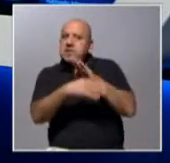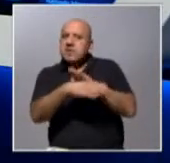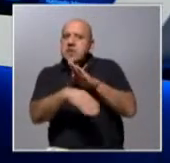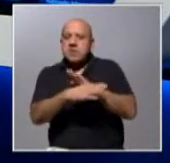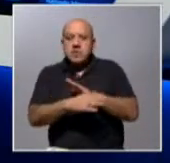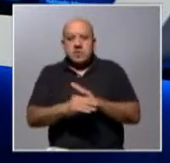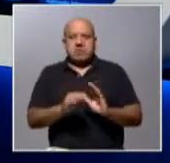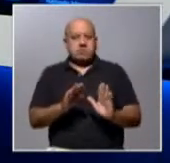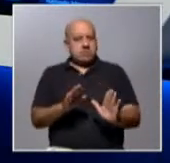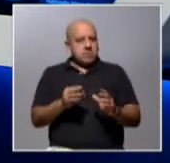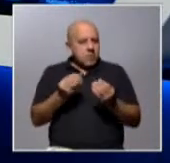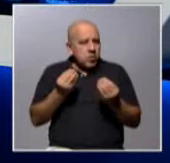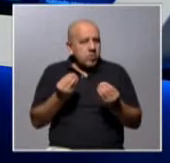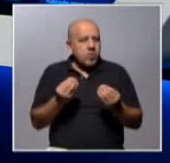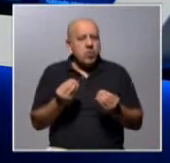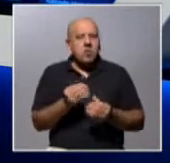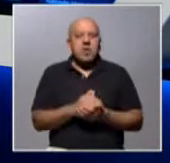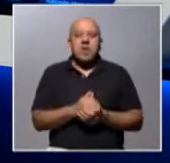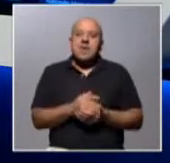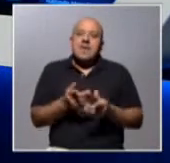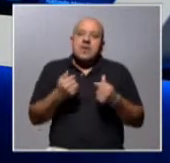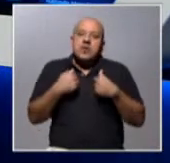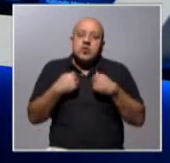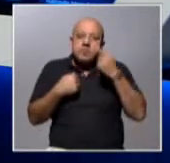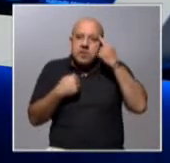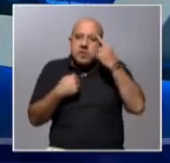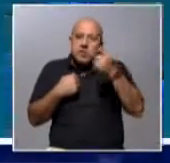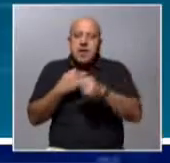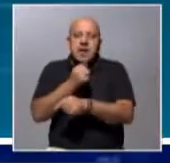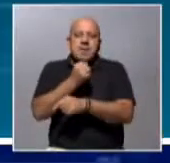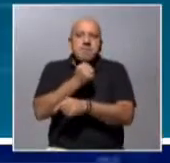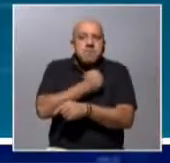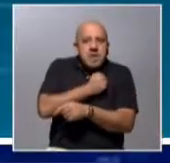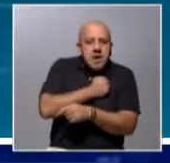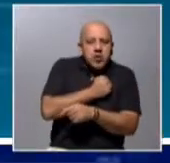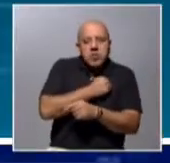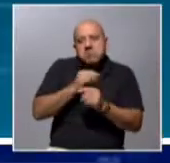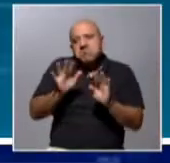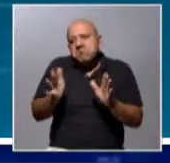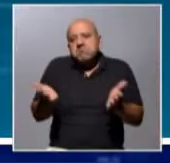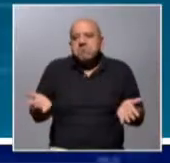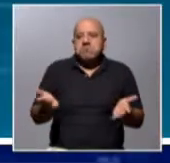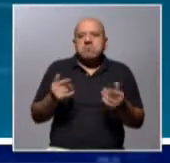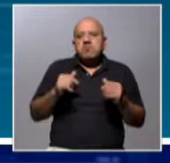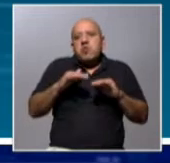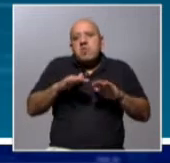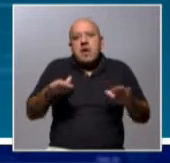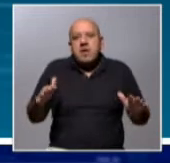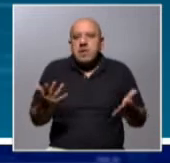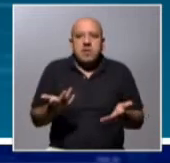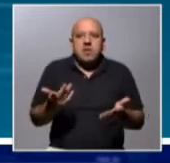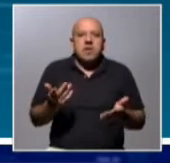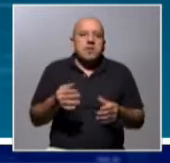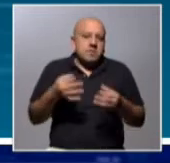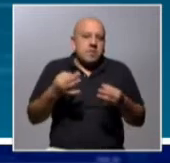esa conducta? Sí. Yo creo que el miedo es normal. Es normal y surge en todos en distinta medida. Lo que sí pasa es que hay personas que